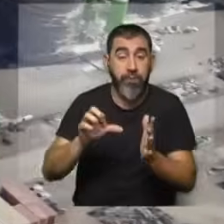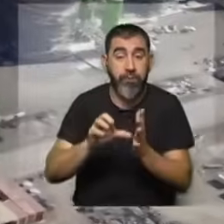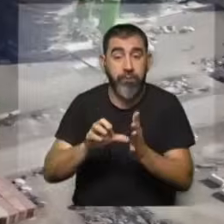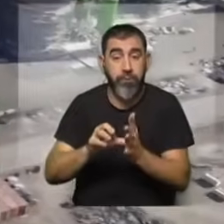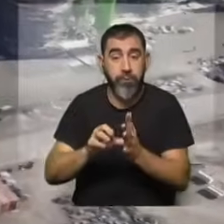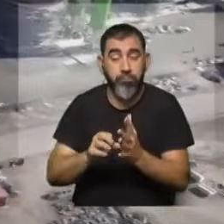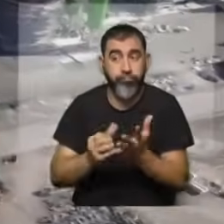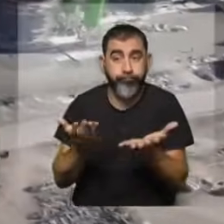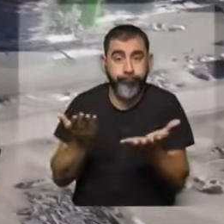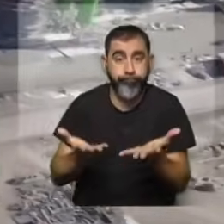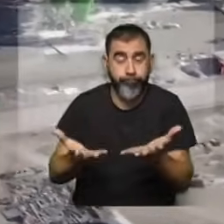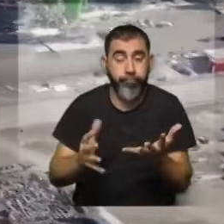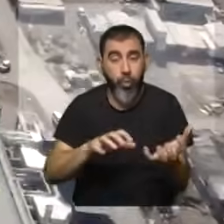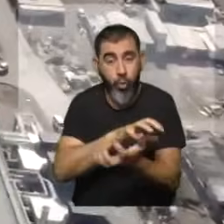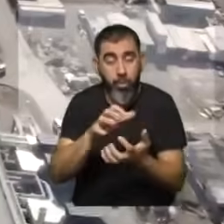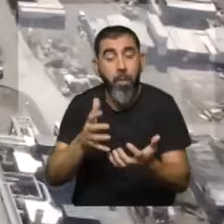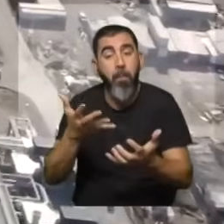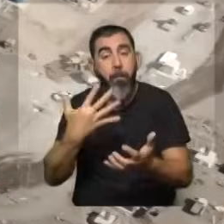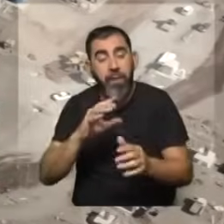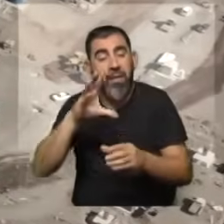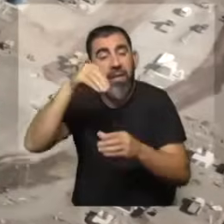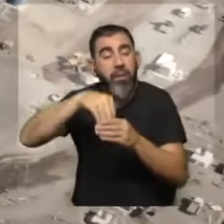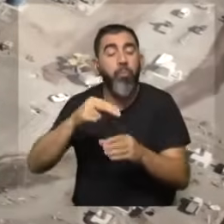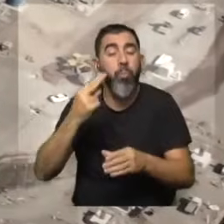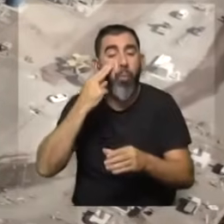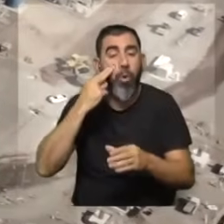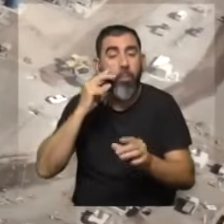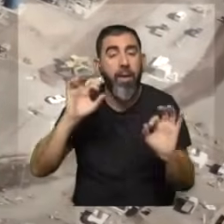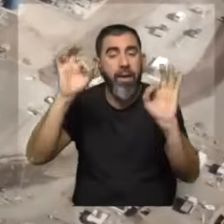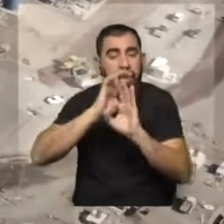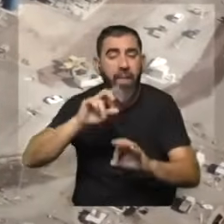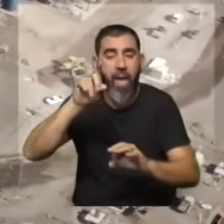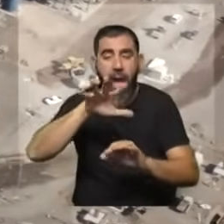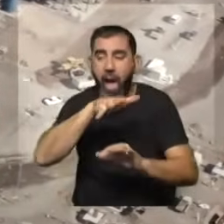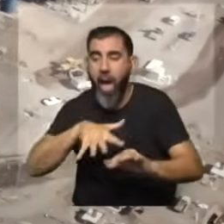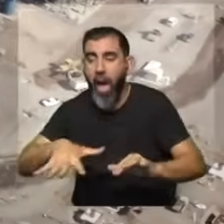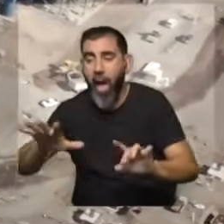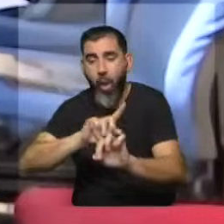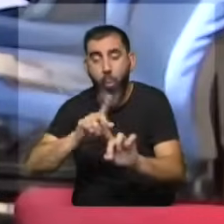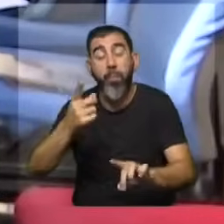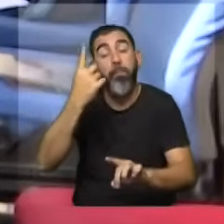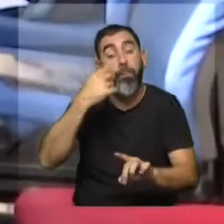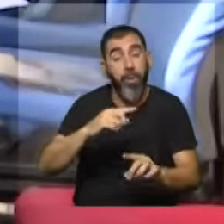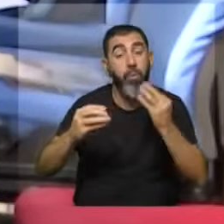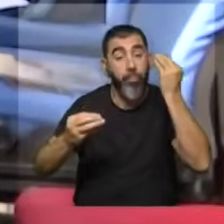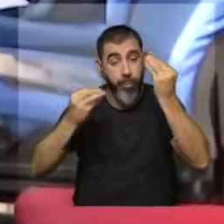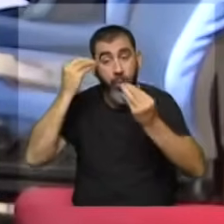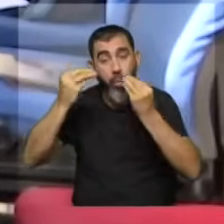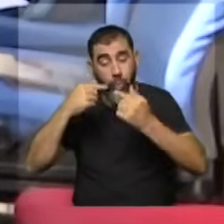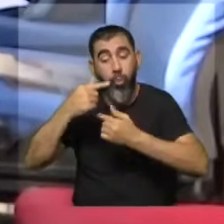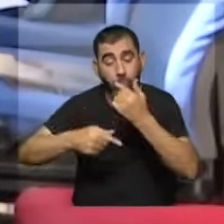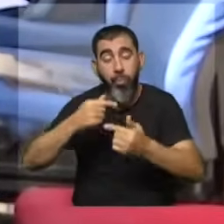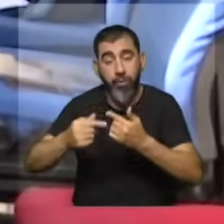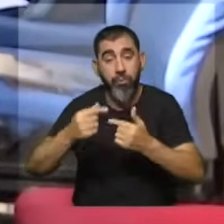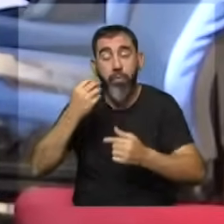cargan y y bueno esto parece ser interno en la planta y que no llegó a ningún curso de agua o ningún ecosistema Pero bueno la preocupación va a seguir estando